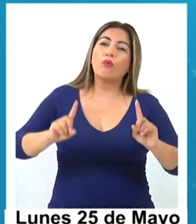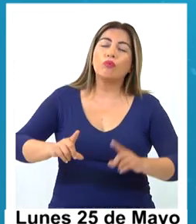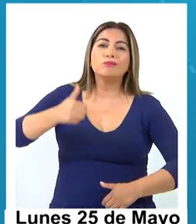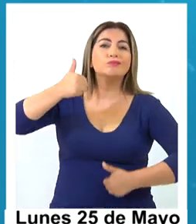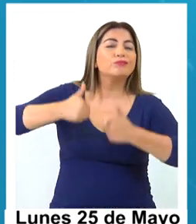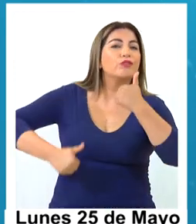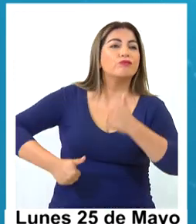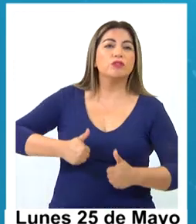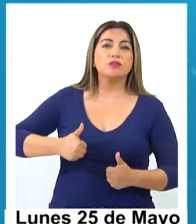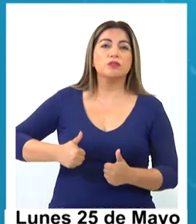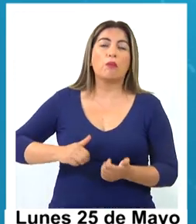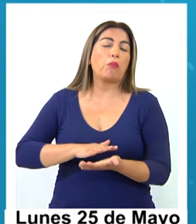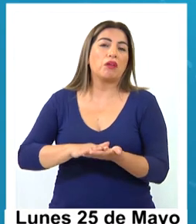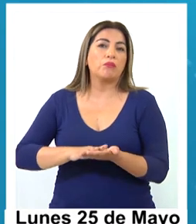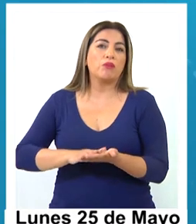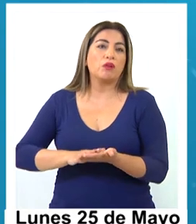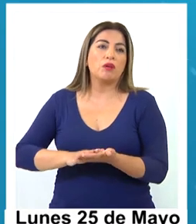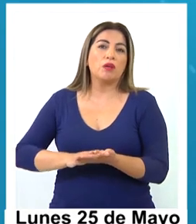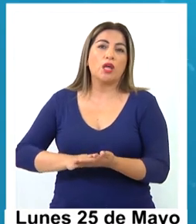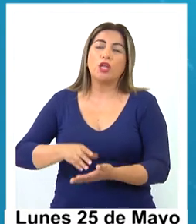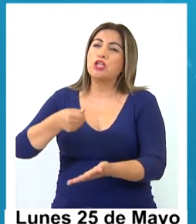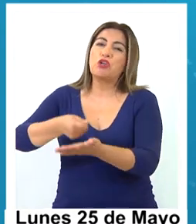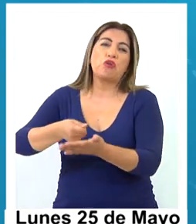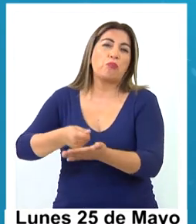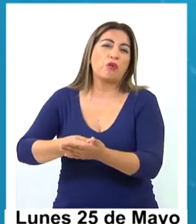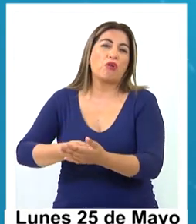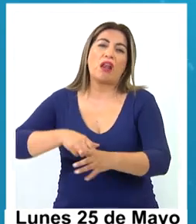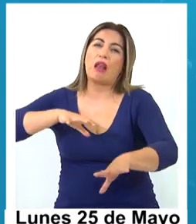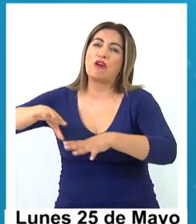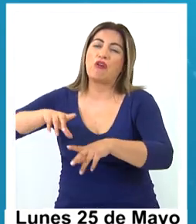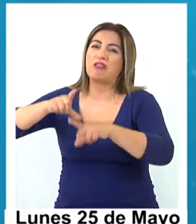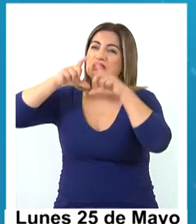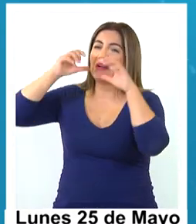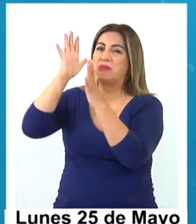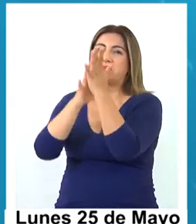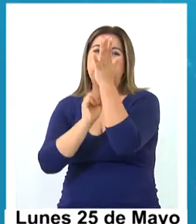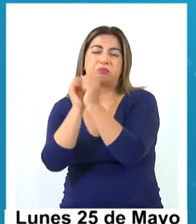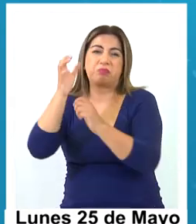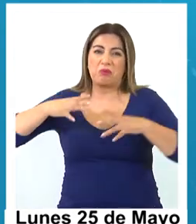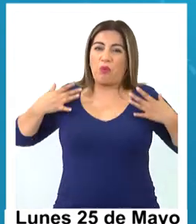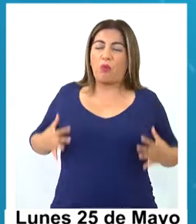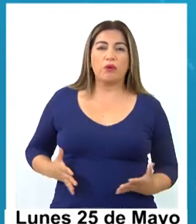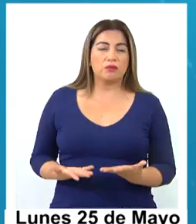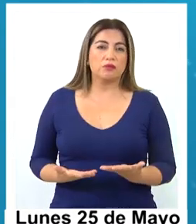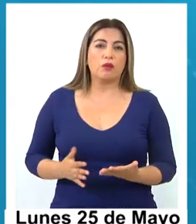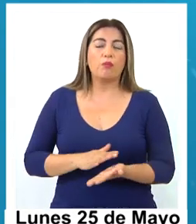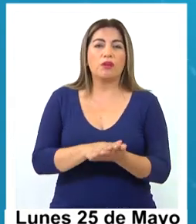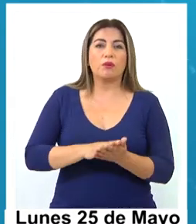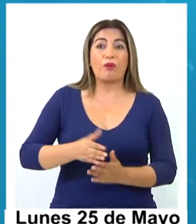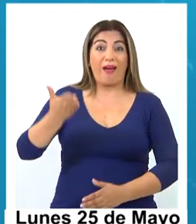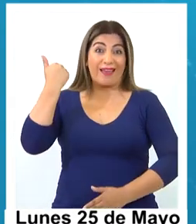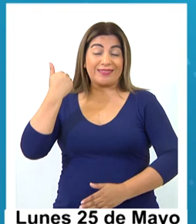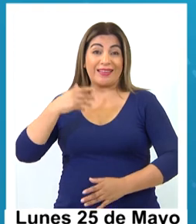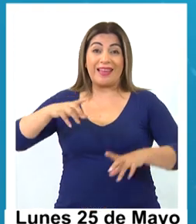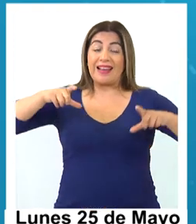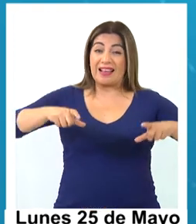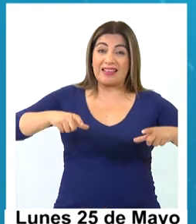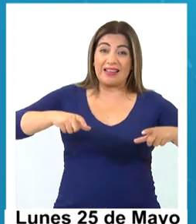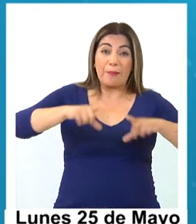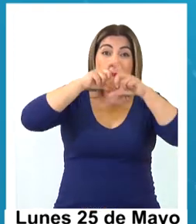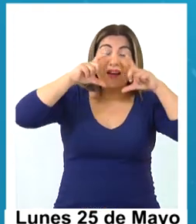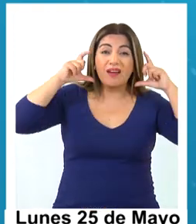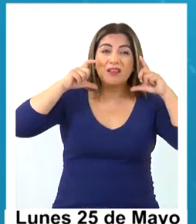colega de cómo haya podido comprar su gel es un gp pelos elemento de protección personal qué pasa antes por ejemplo una caja de